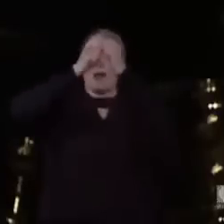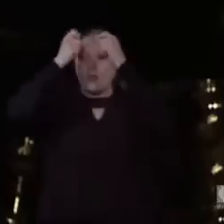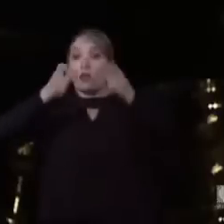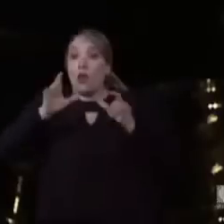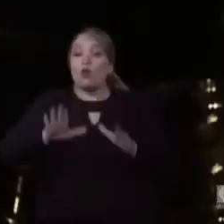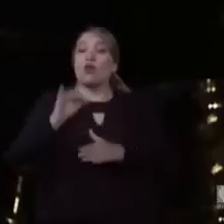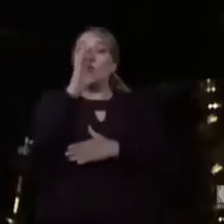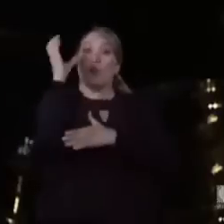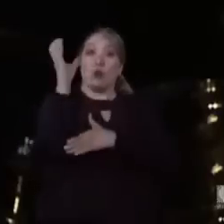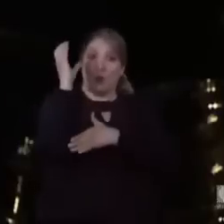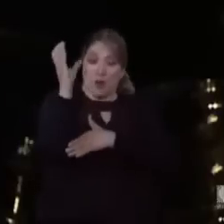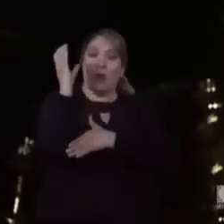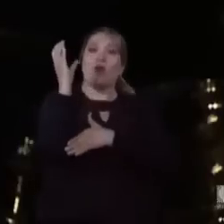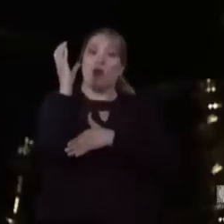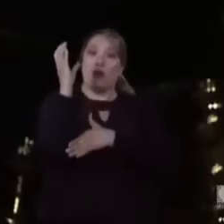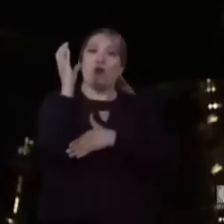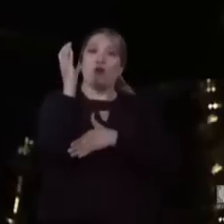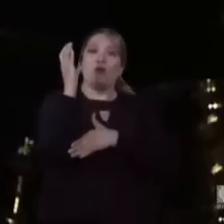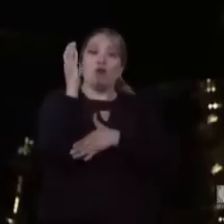Estado colombiano,